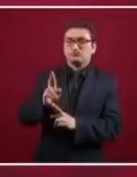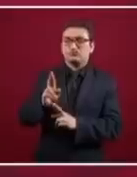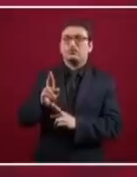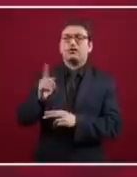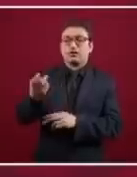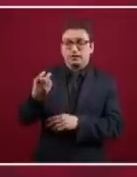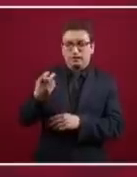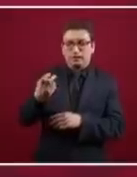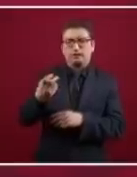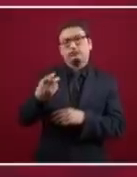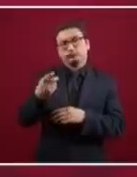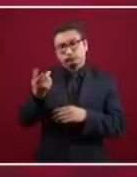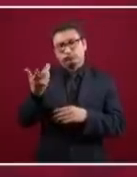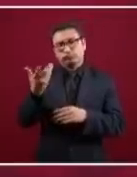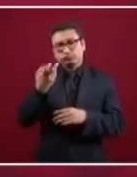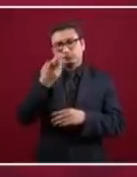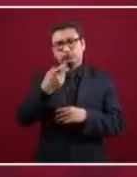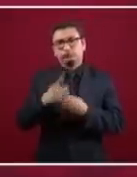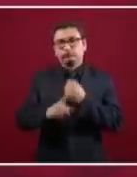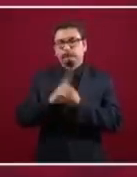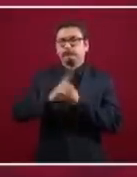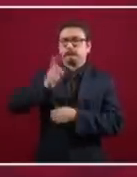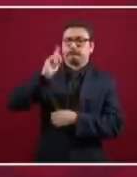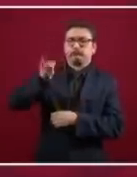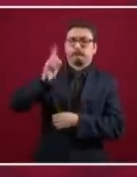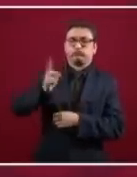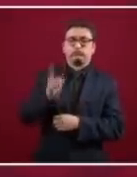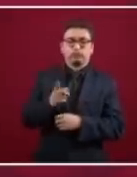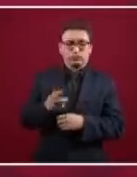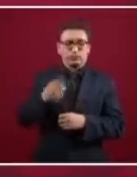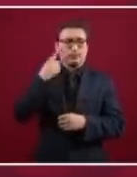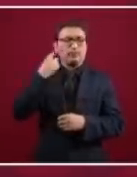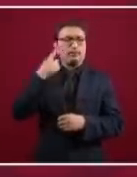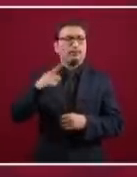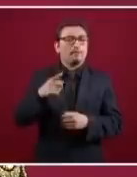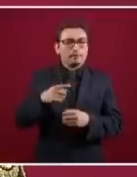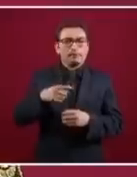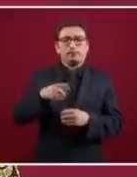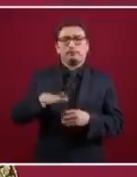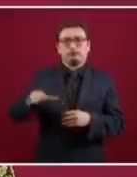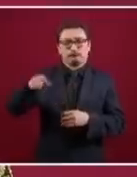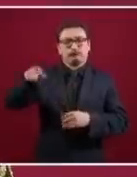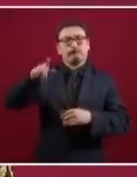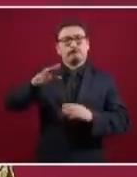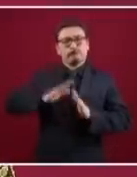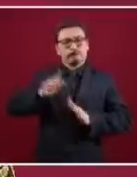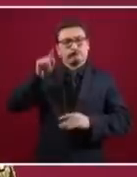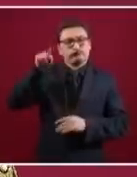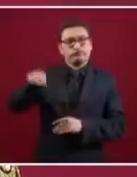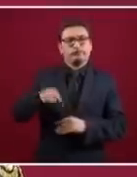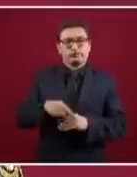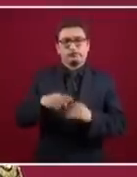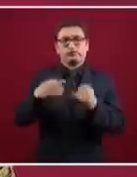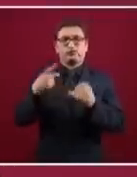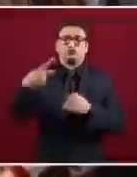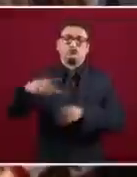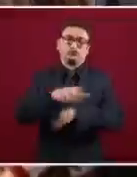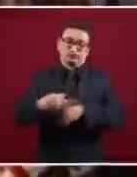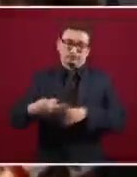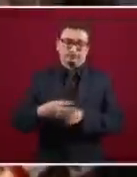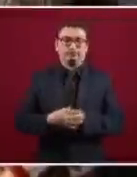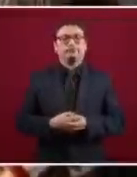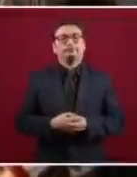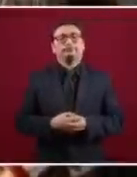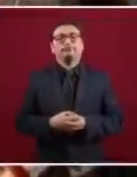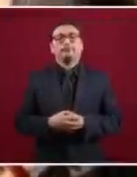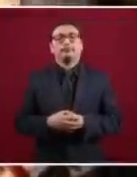a este una amenaza al militar y hacia su familia